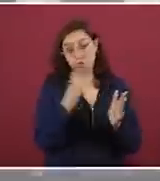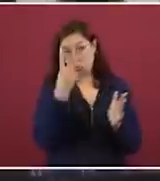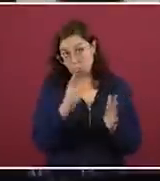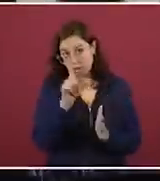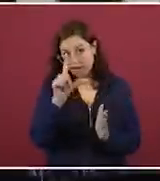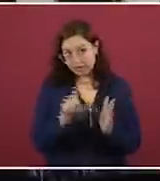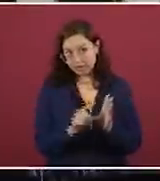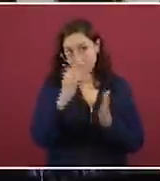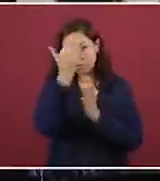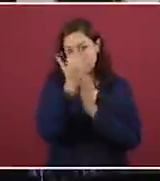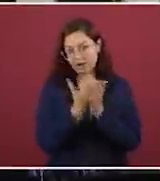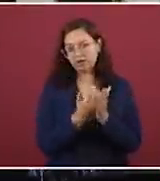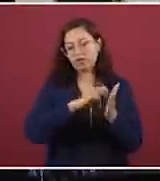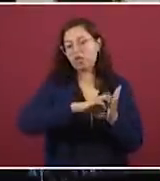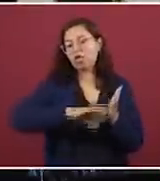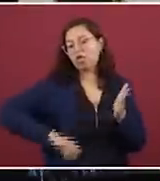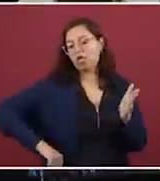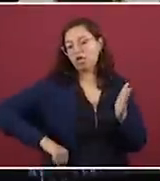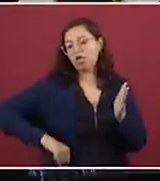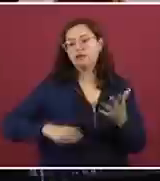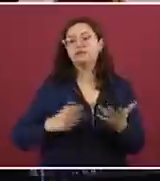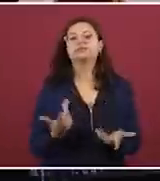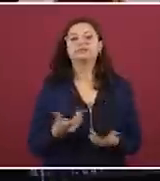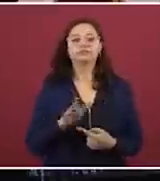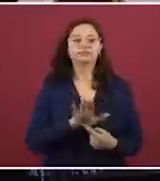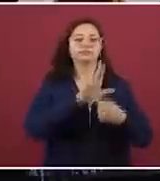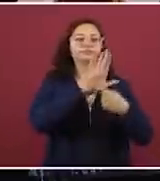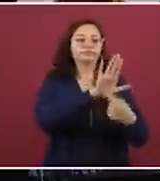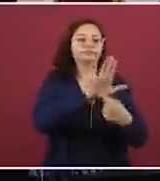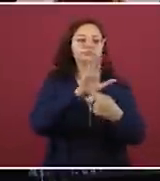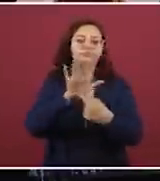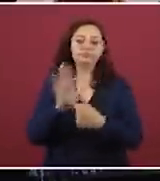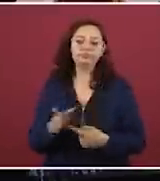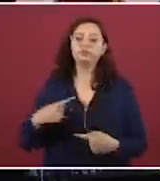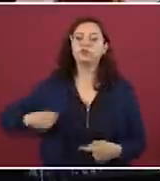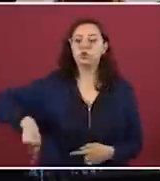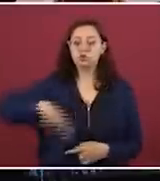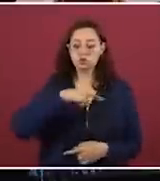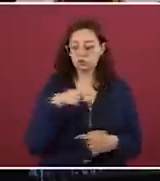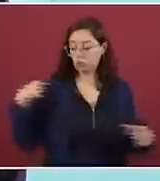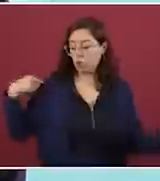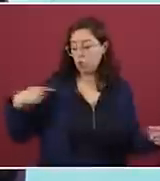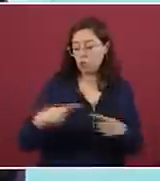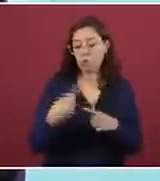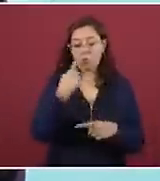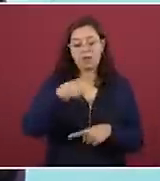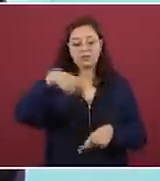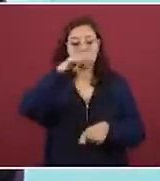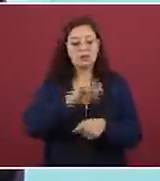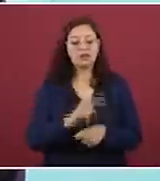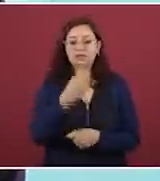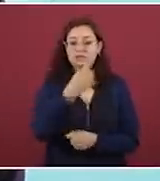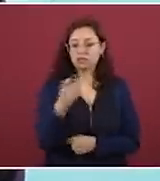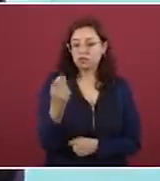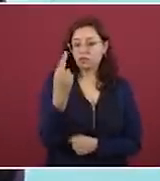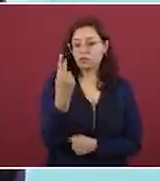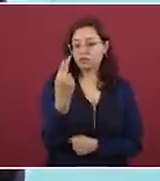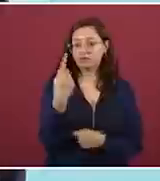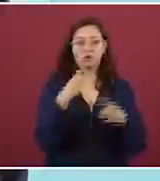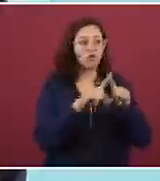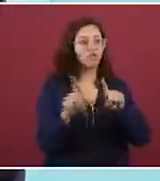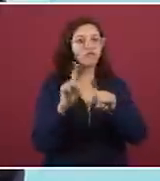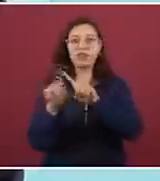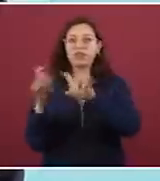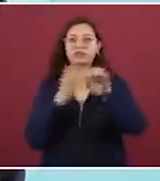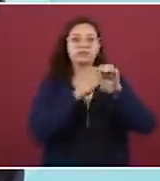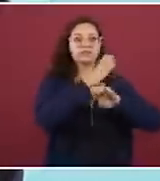son las gasolineras que detectamos en esta muestra de 125 aleatoria que